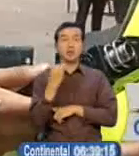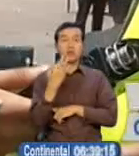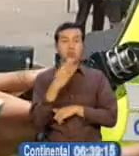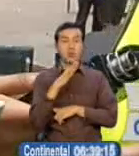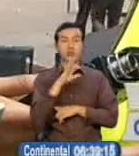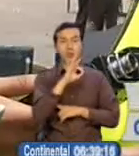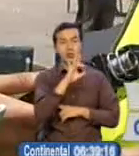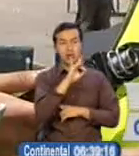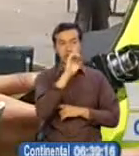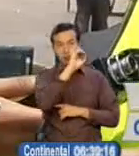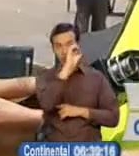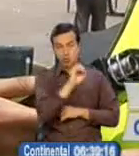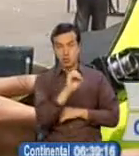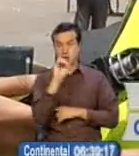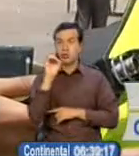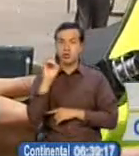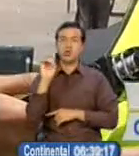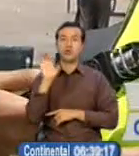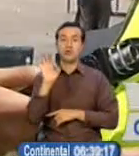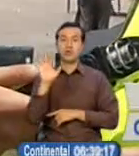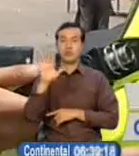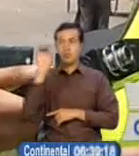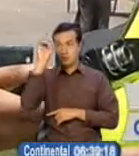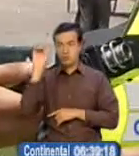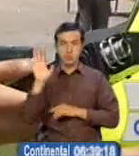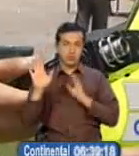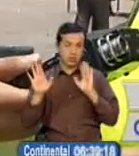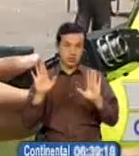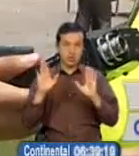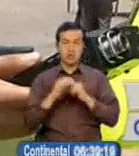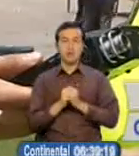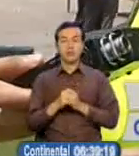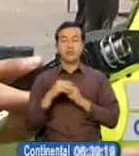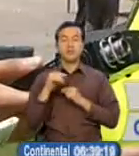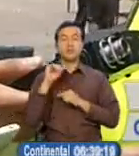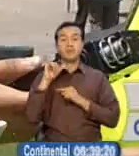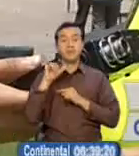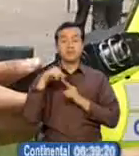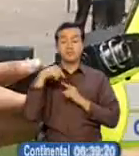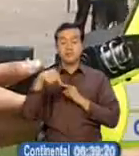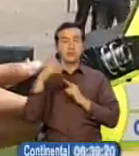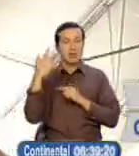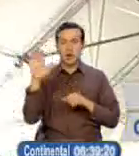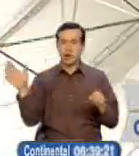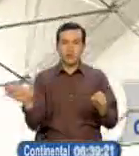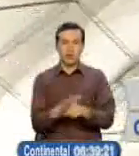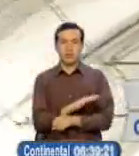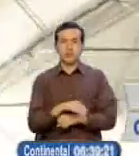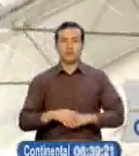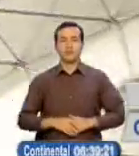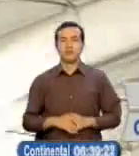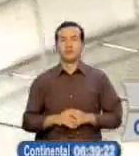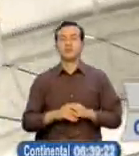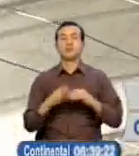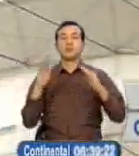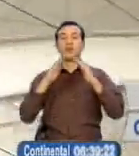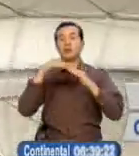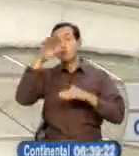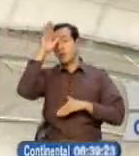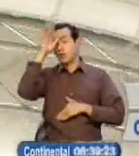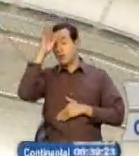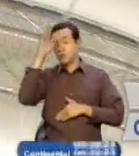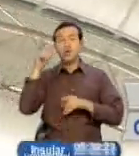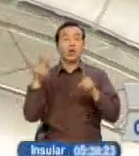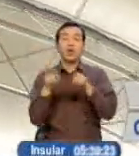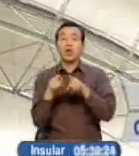en el parque un 95%. Para este fin de semana que viene vamos a terminar las obras. El Ágora de la Casa de la Cultura tendrá